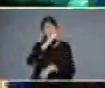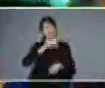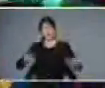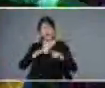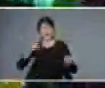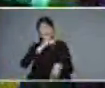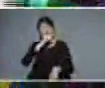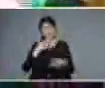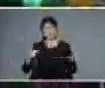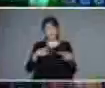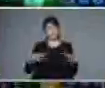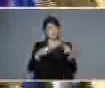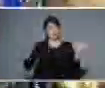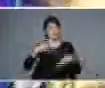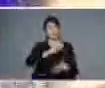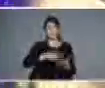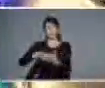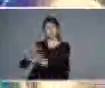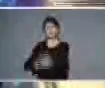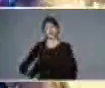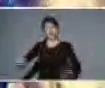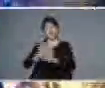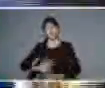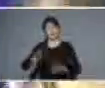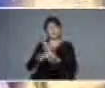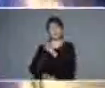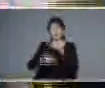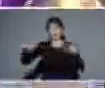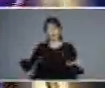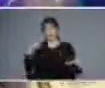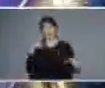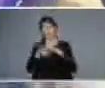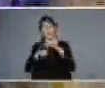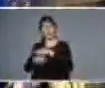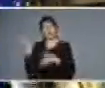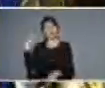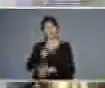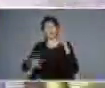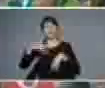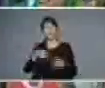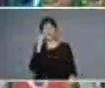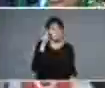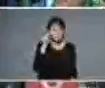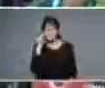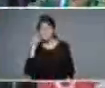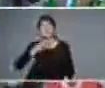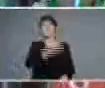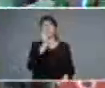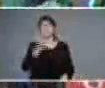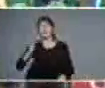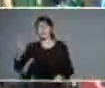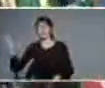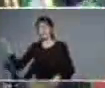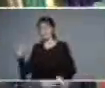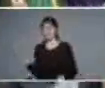después de tantos años rellenando oferta local ahora hac inversiones para poderlos castigar tranquilo que aquí no ha muerto